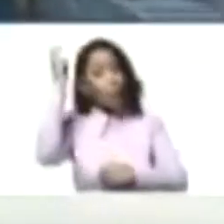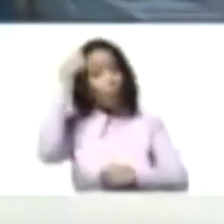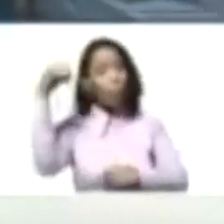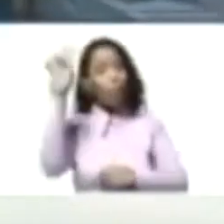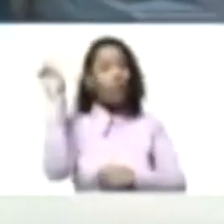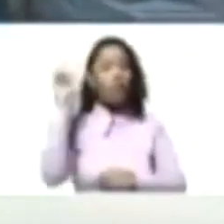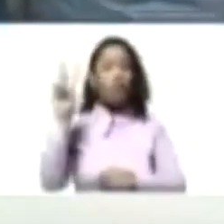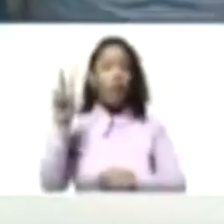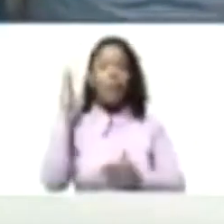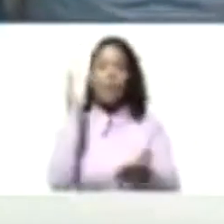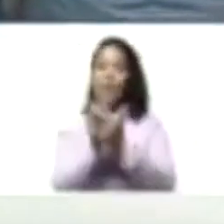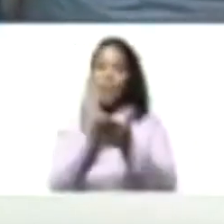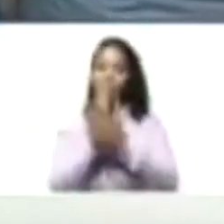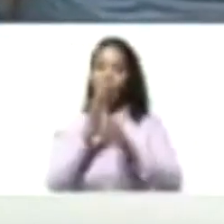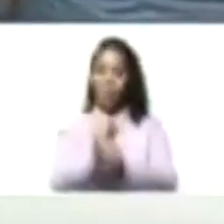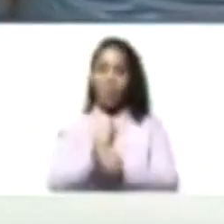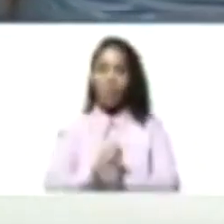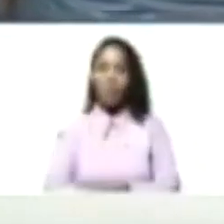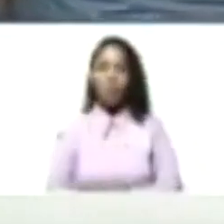Venezuela, siempre he confiado.